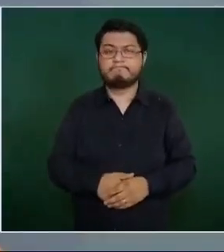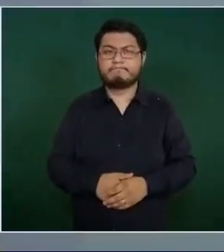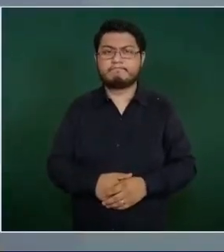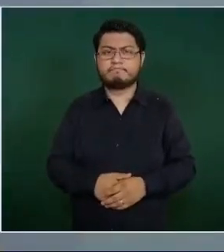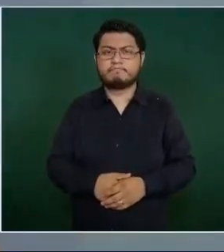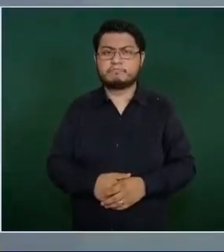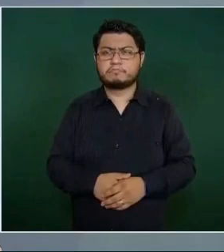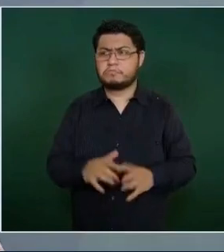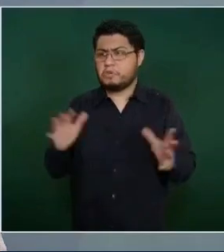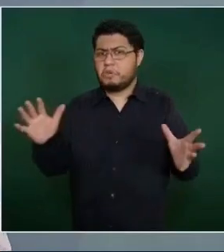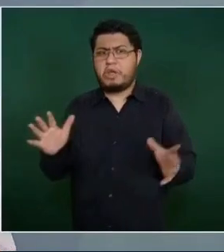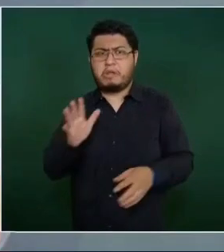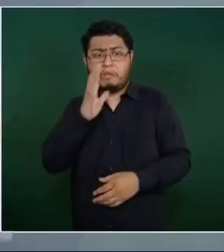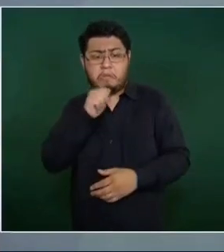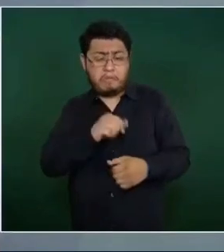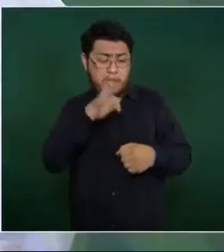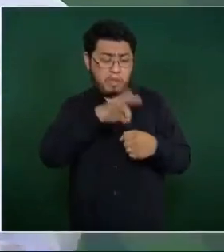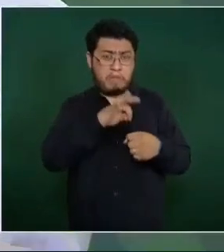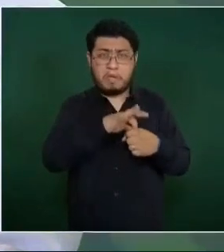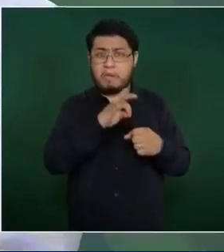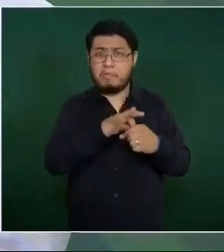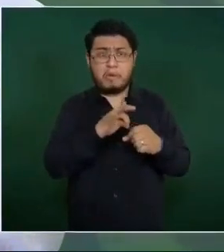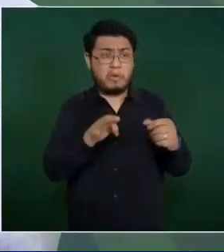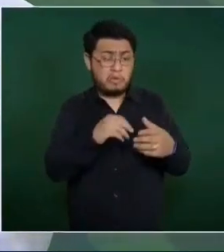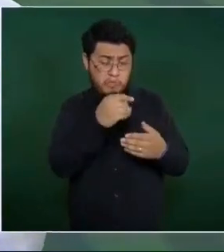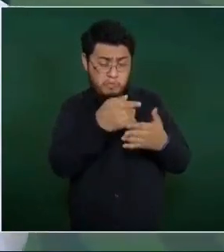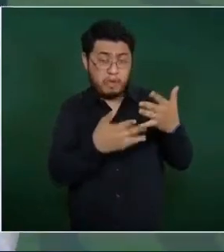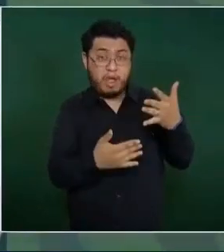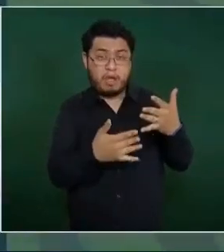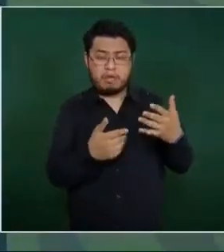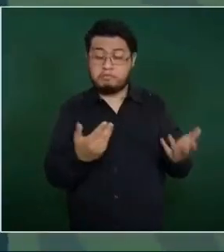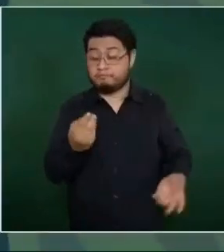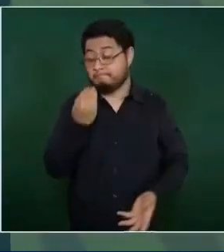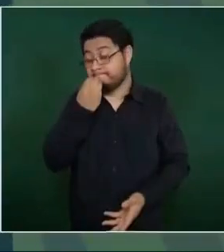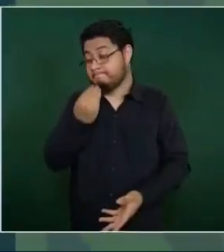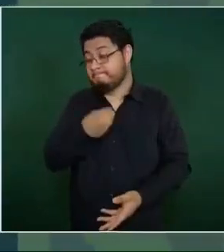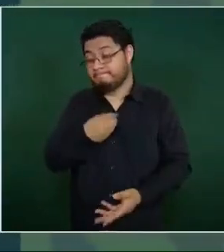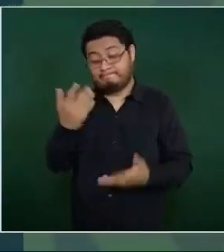No se lograron los votos, aplausos.